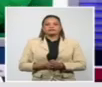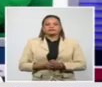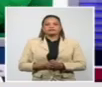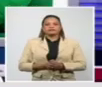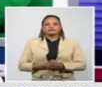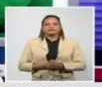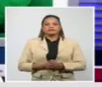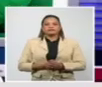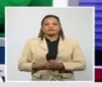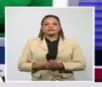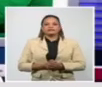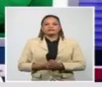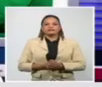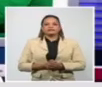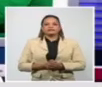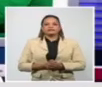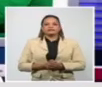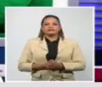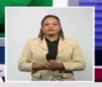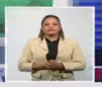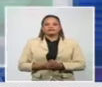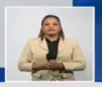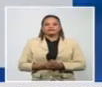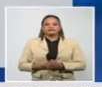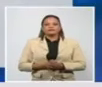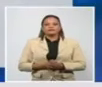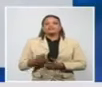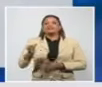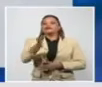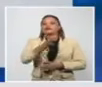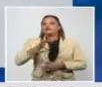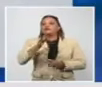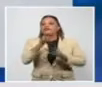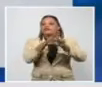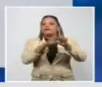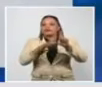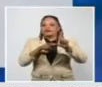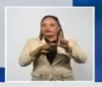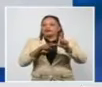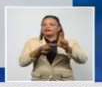en el municipio de Regla. Del municipio de Regla.